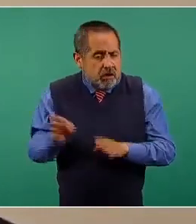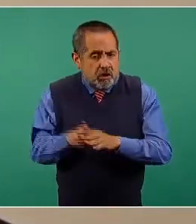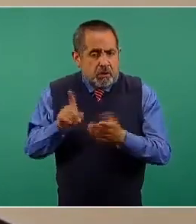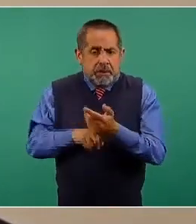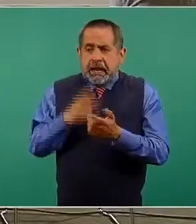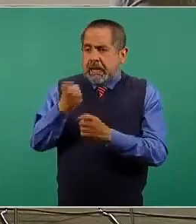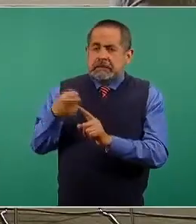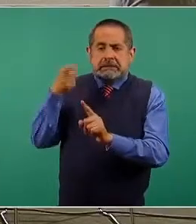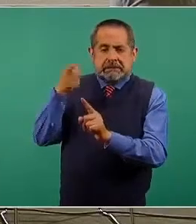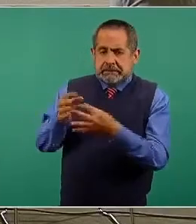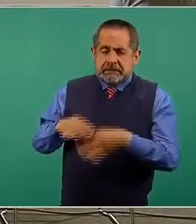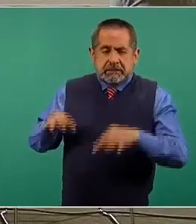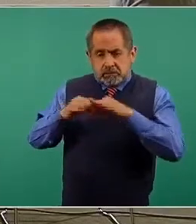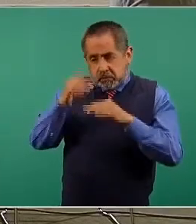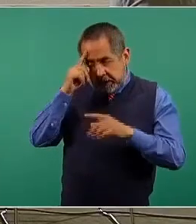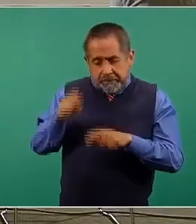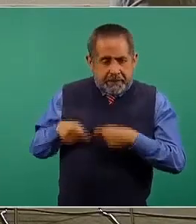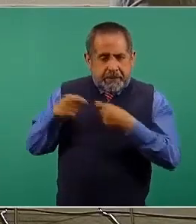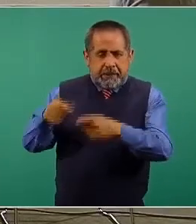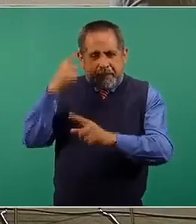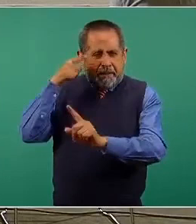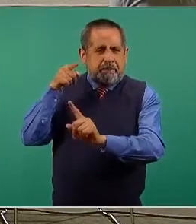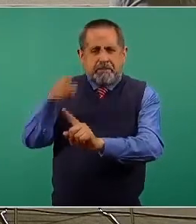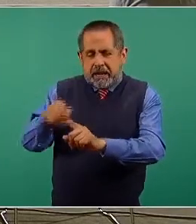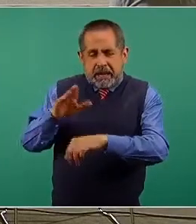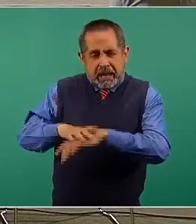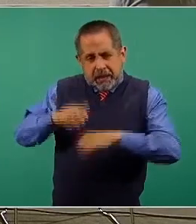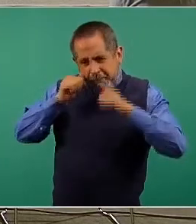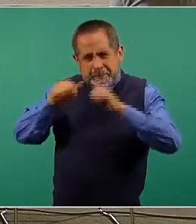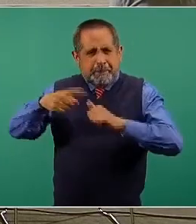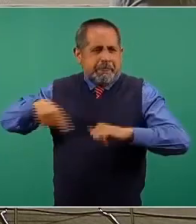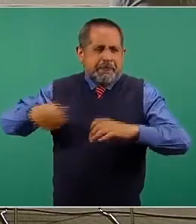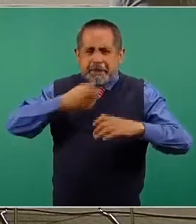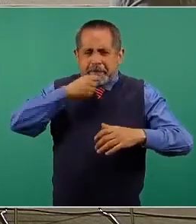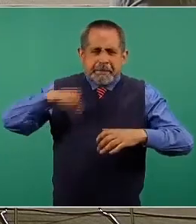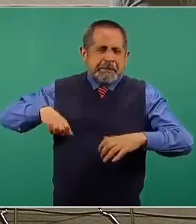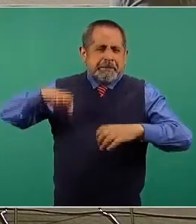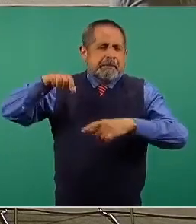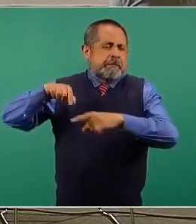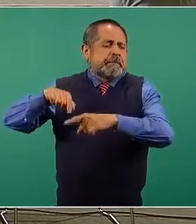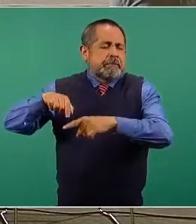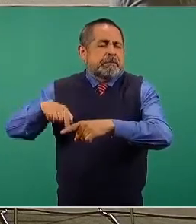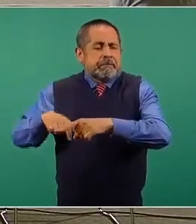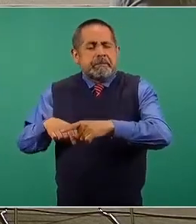las condicionantes basales para generar precisamente los factores de